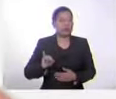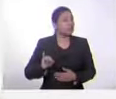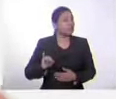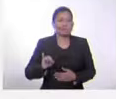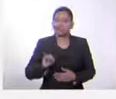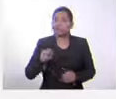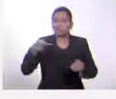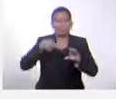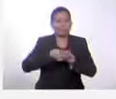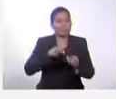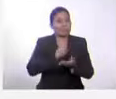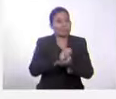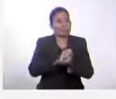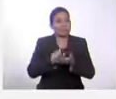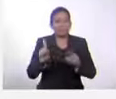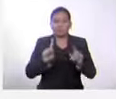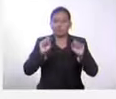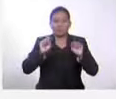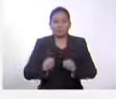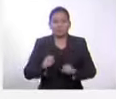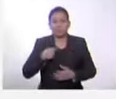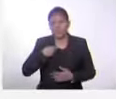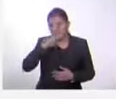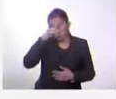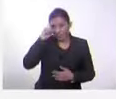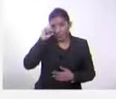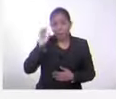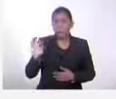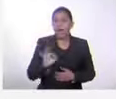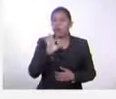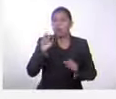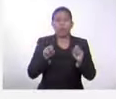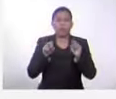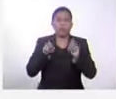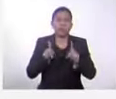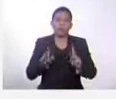y por su grado de escolaridad no ha podido obtener